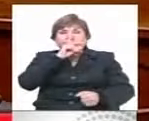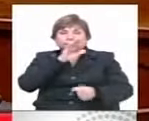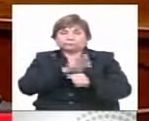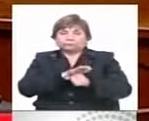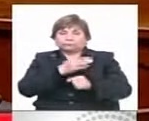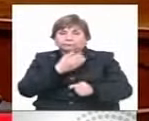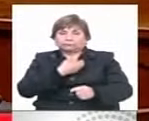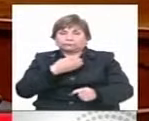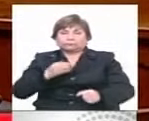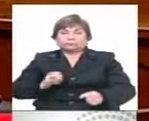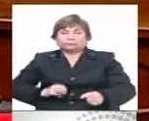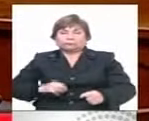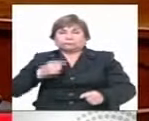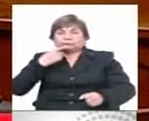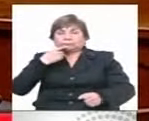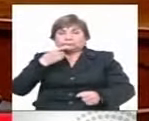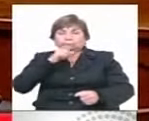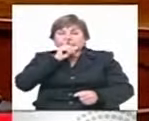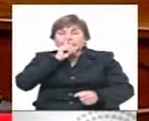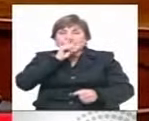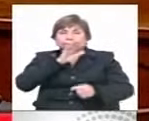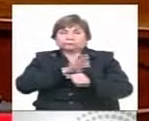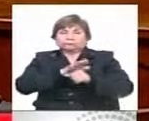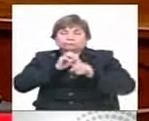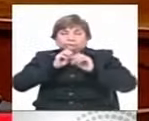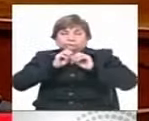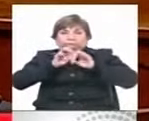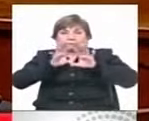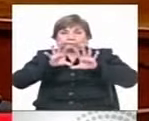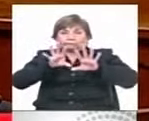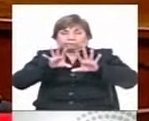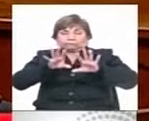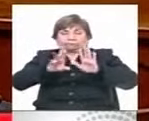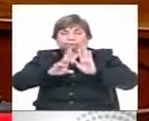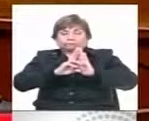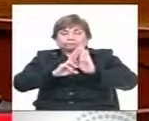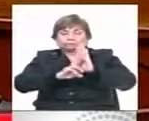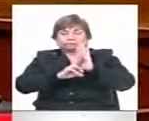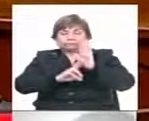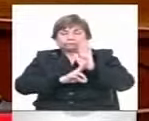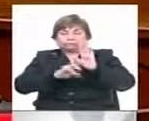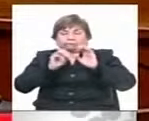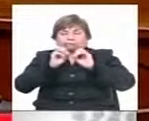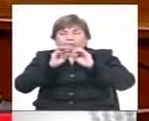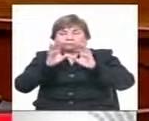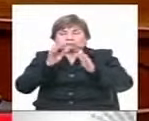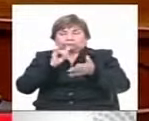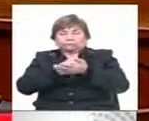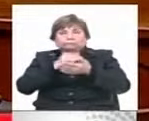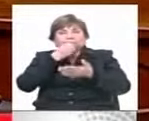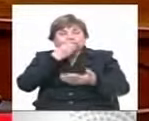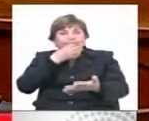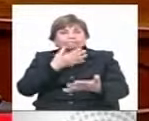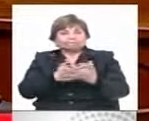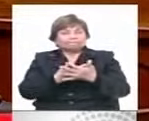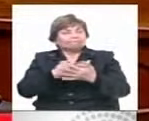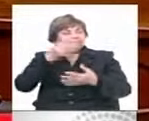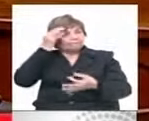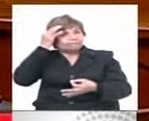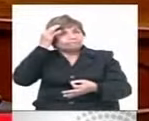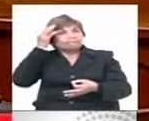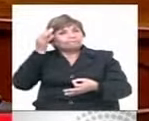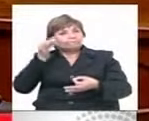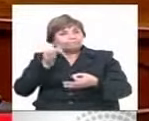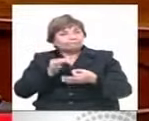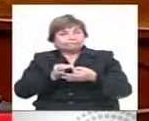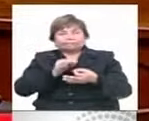Estado deben ser cumplidos con transparencia, reglas claras y buena fe. Considero que la fortaleza de